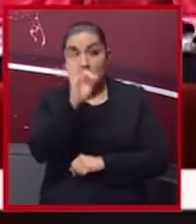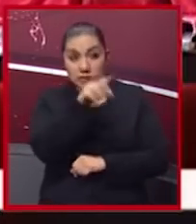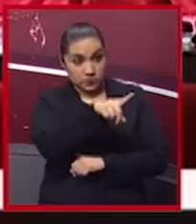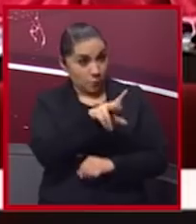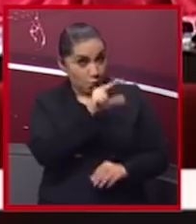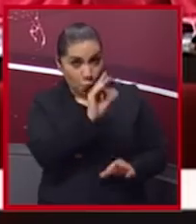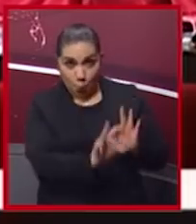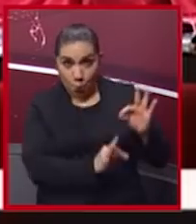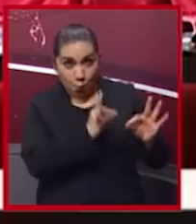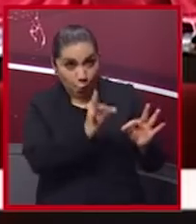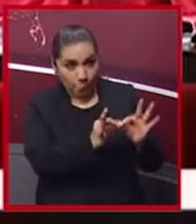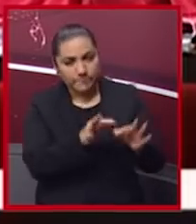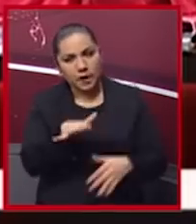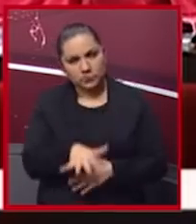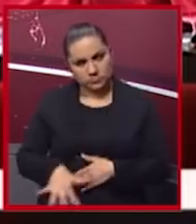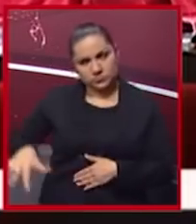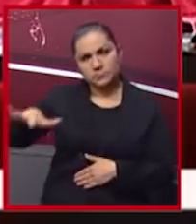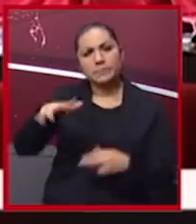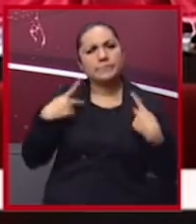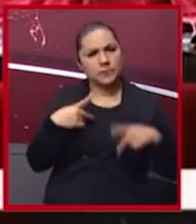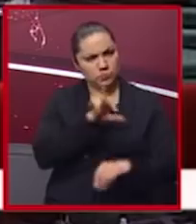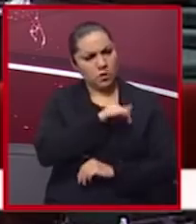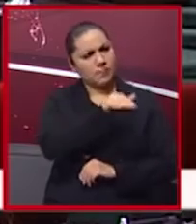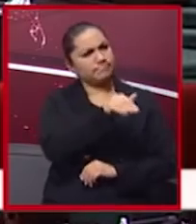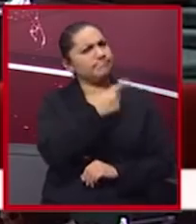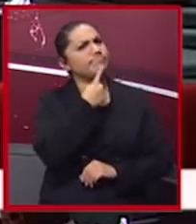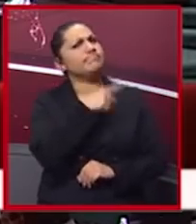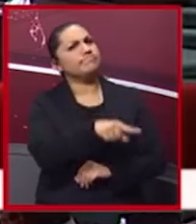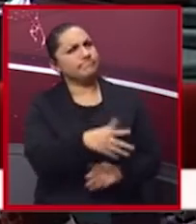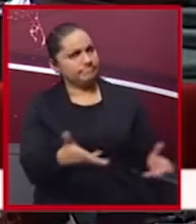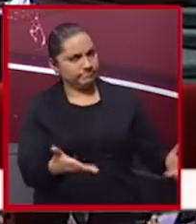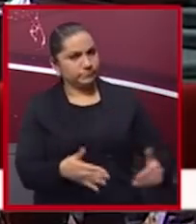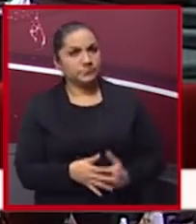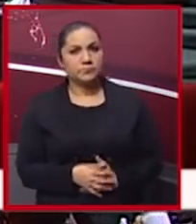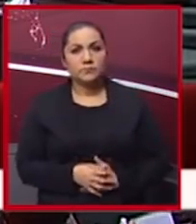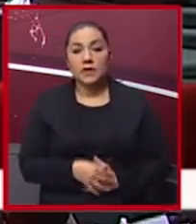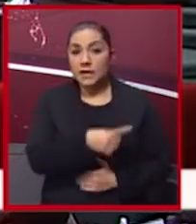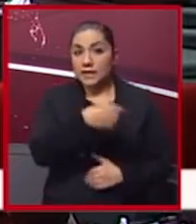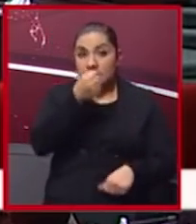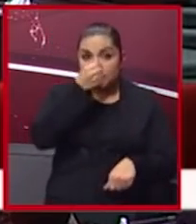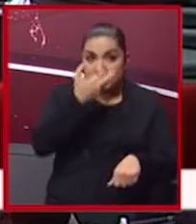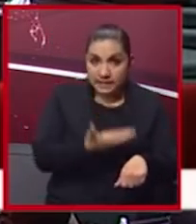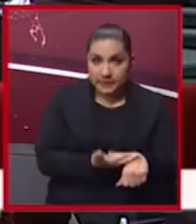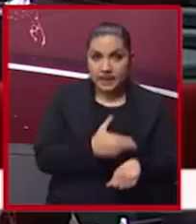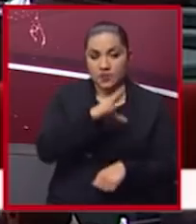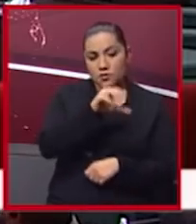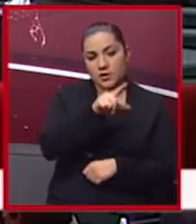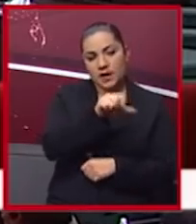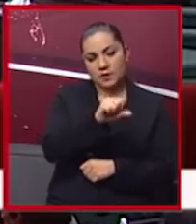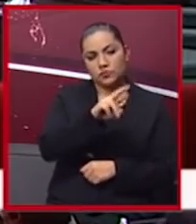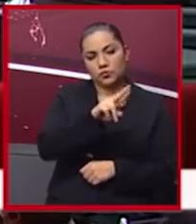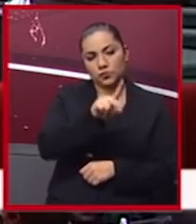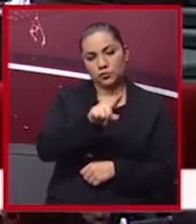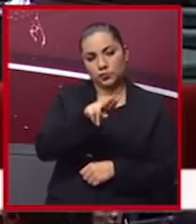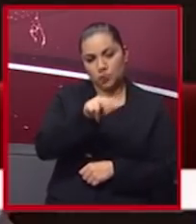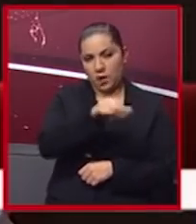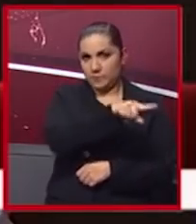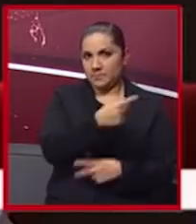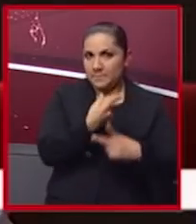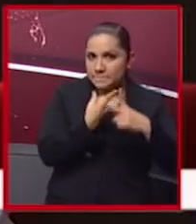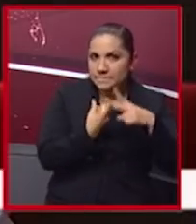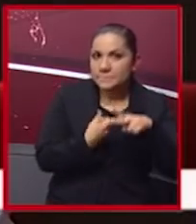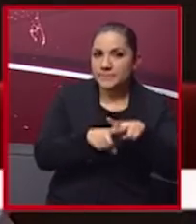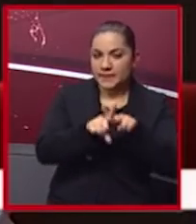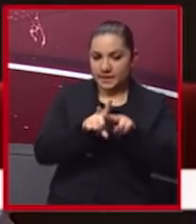la nación se lo demande. El secretario Carlos Manuel Ursúa Macías destacó en su primera intervención que el eje central